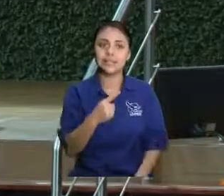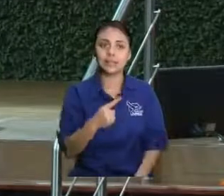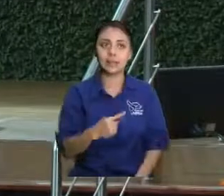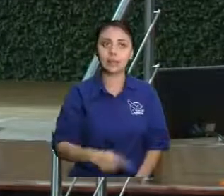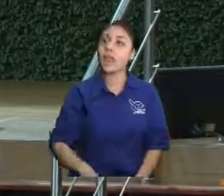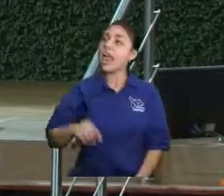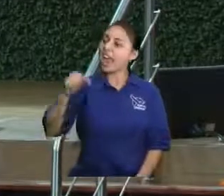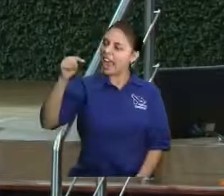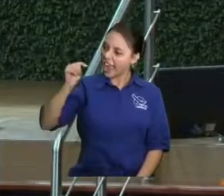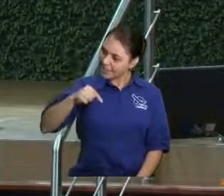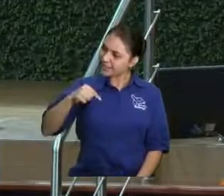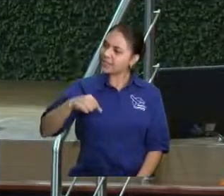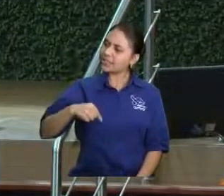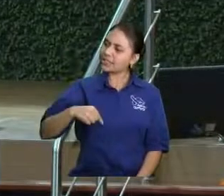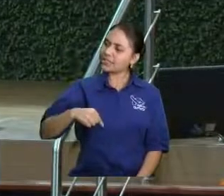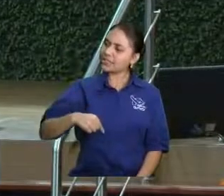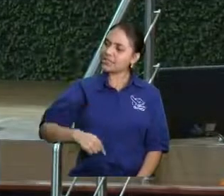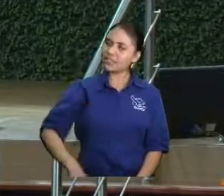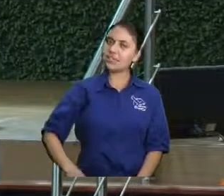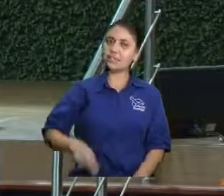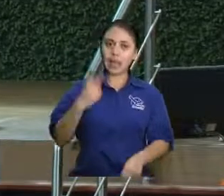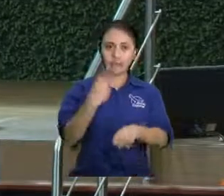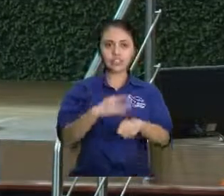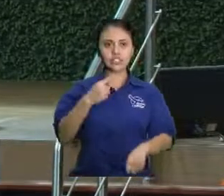saldré como las otras.